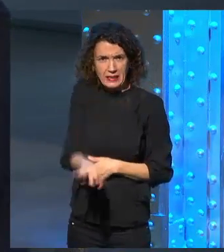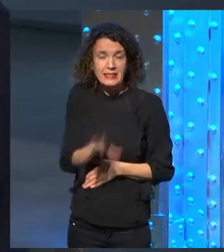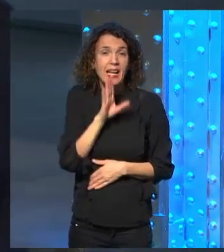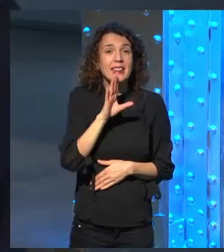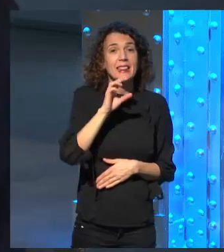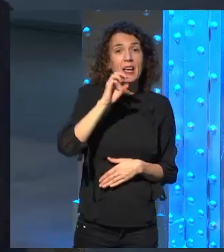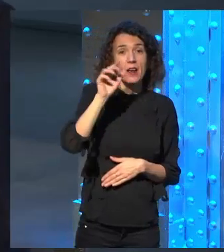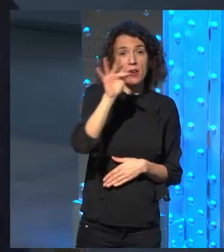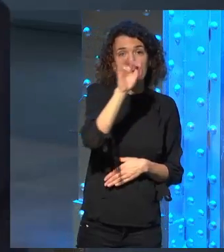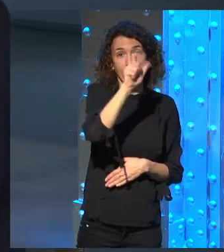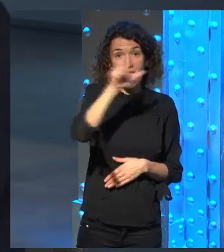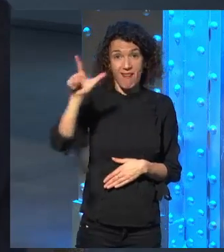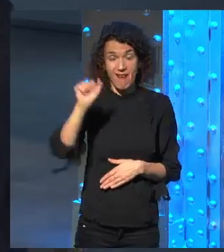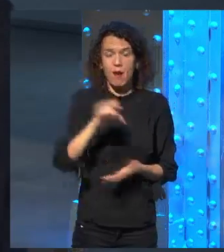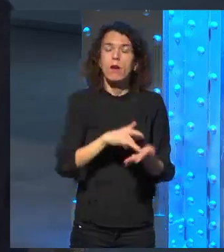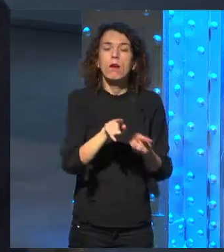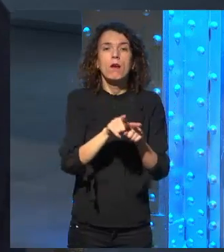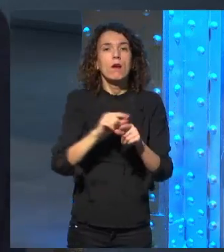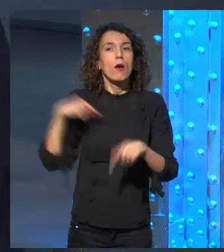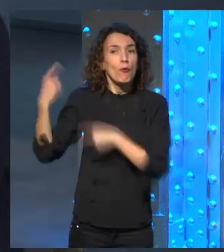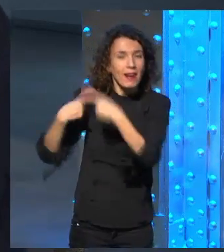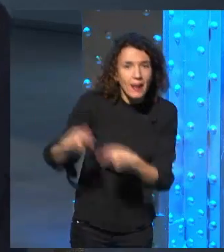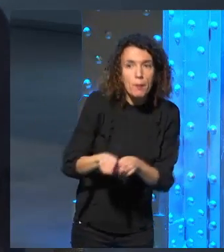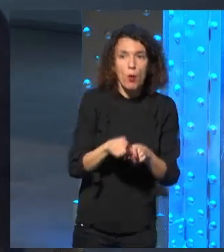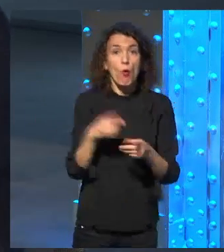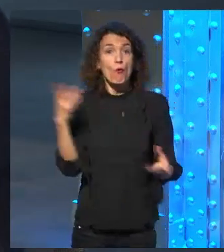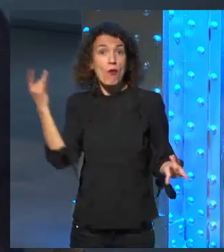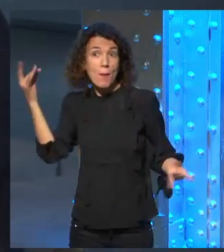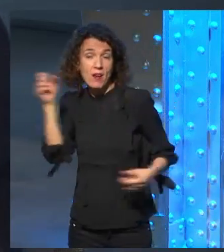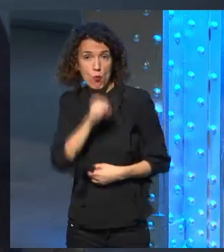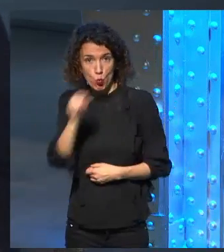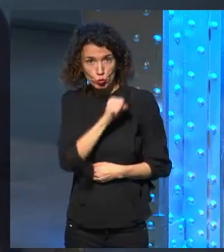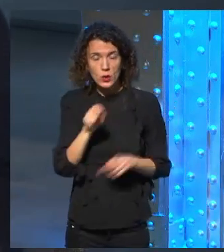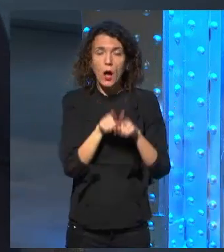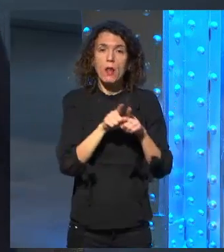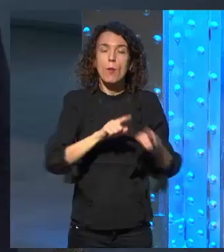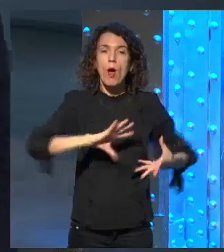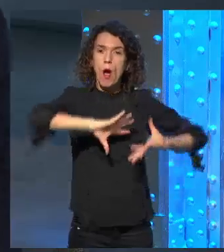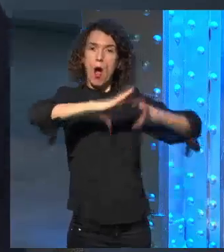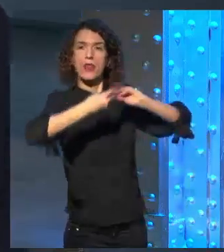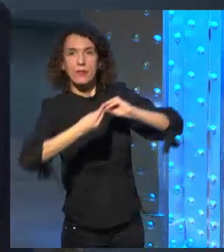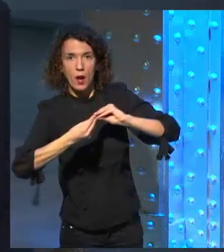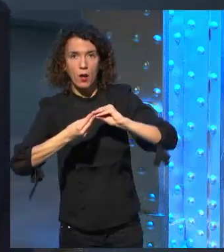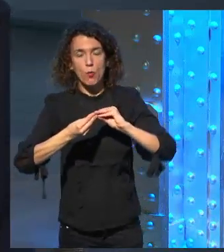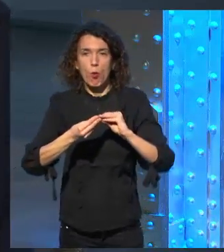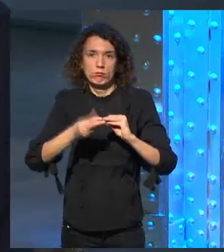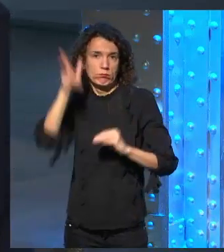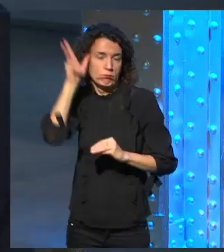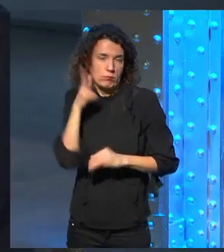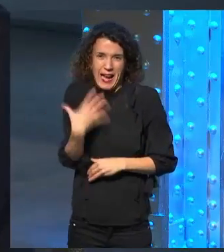de Falla, cómo partir de la base folclórica del cantejón del flamenco para estilizarlo, sofisticarlo y convertirlo en una obra